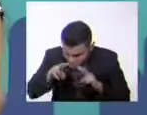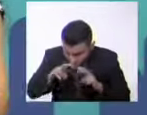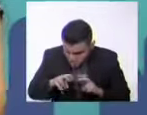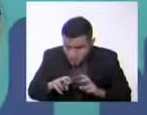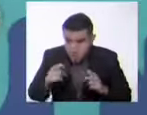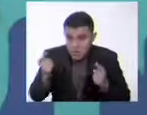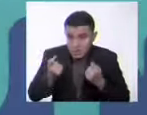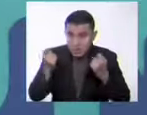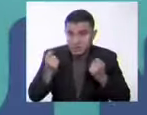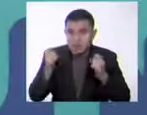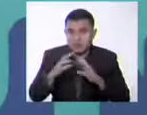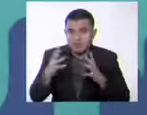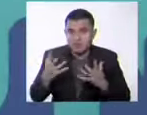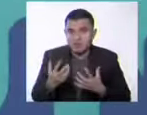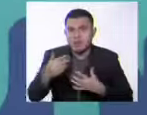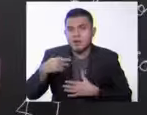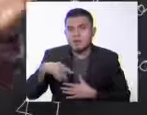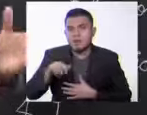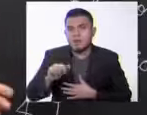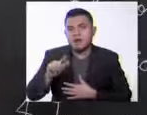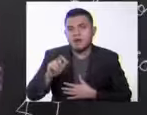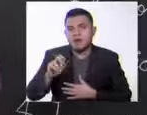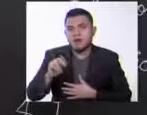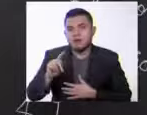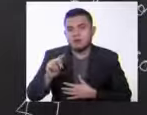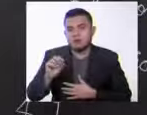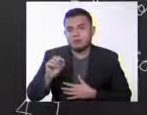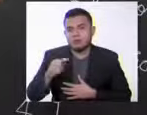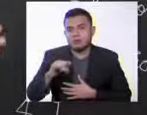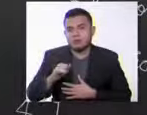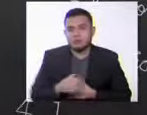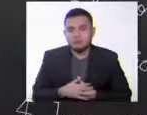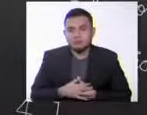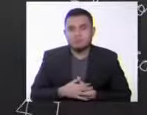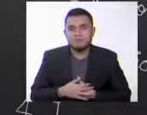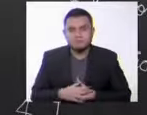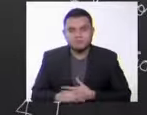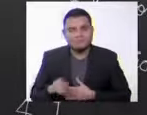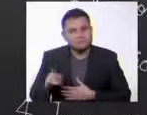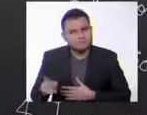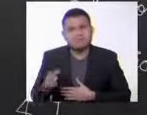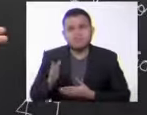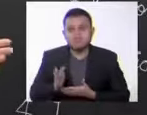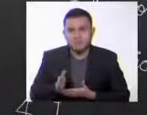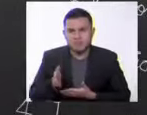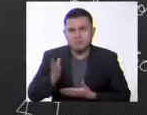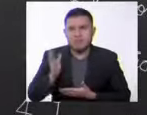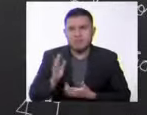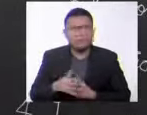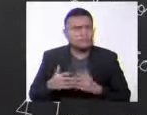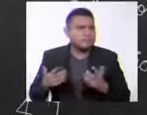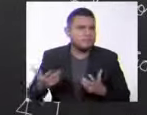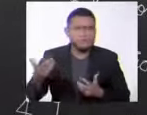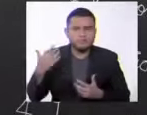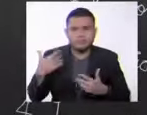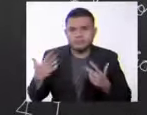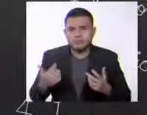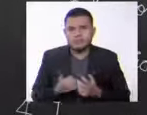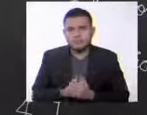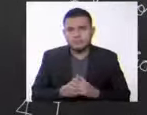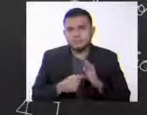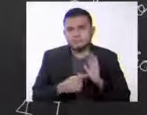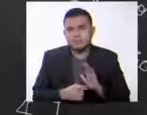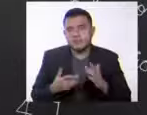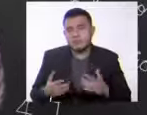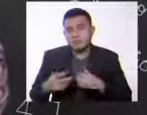de paleontología. ¡Wow! Entonces la paleontología tiene que ver con esos restos animales, ¿no?, del pasado, Sí. y que se manifiestan en